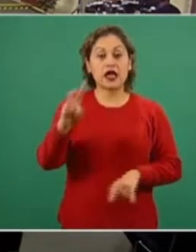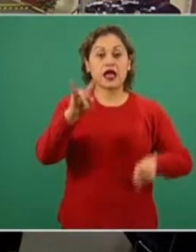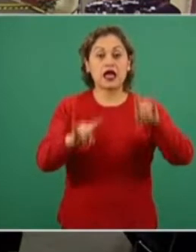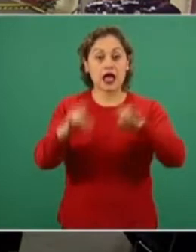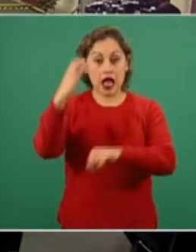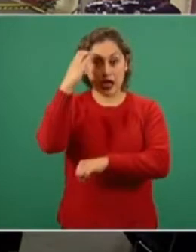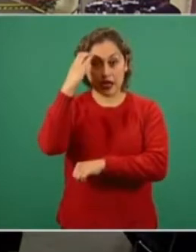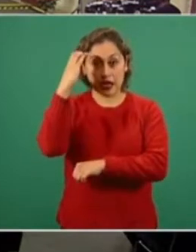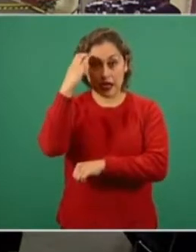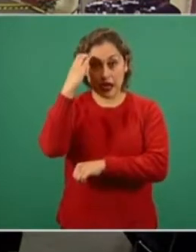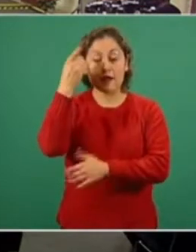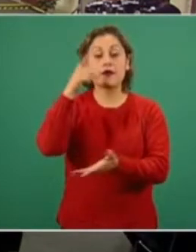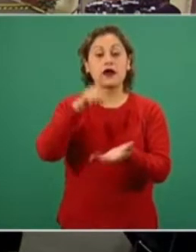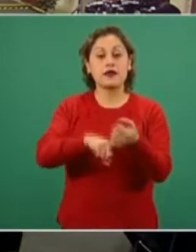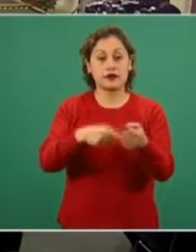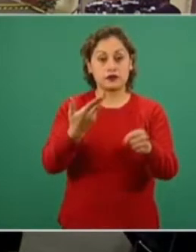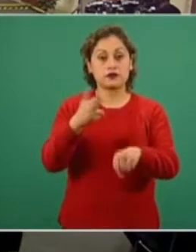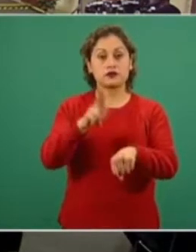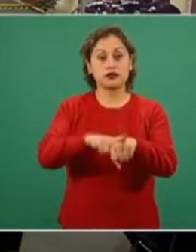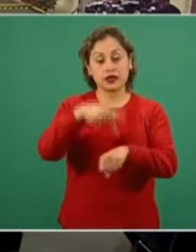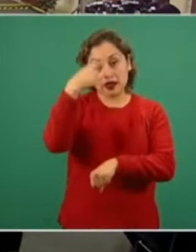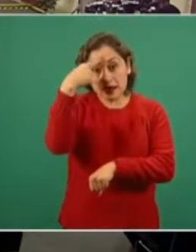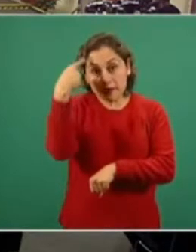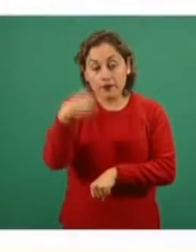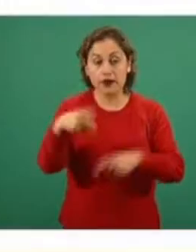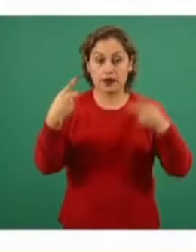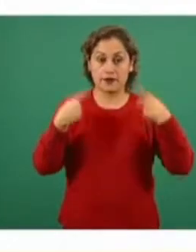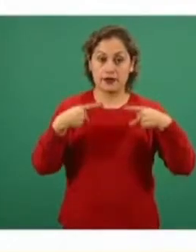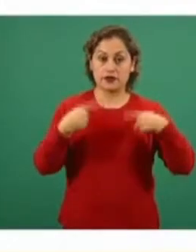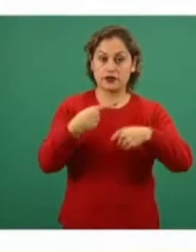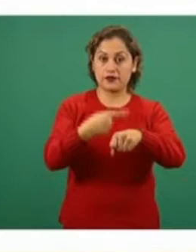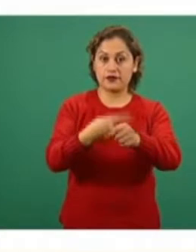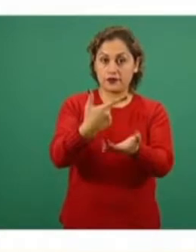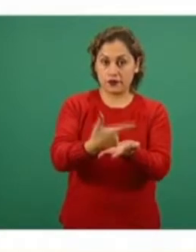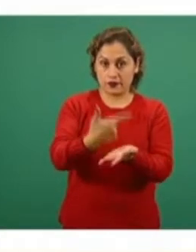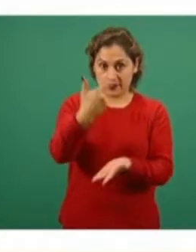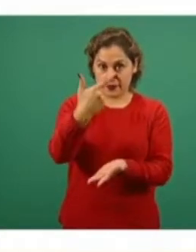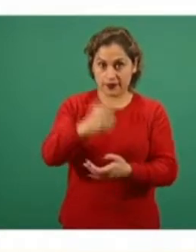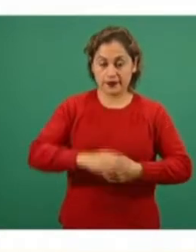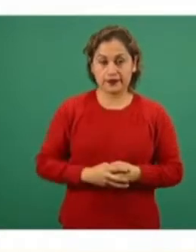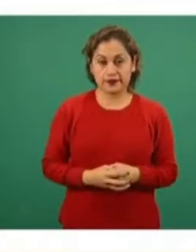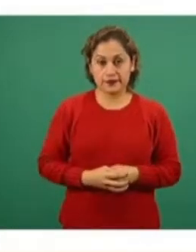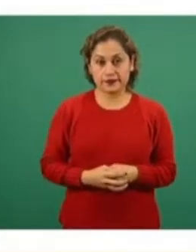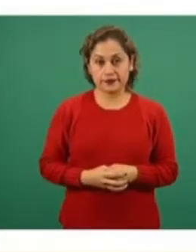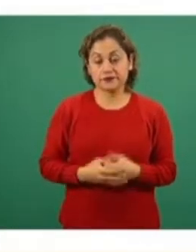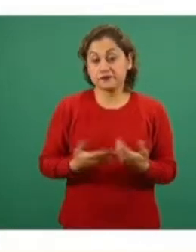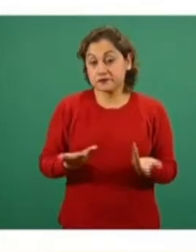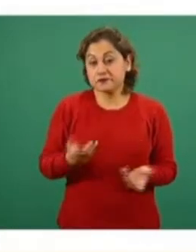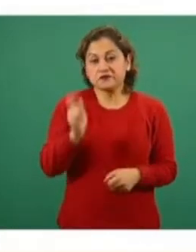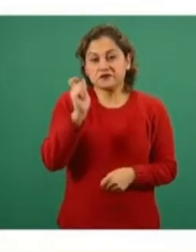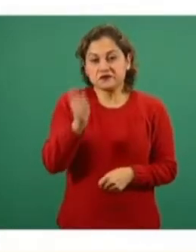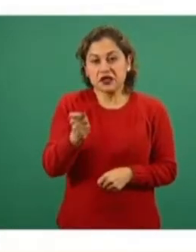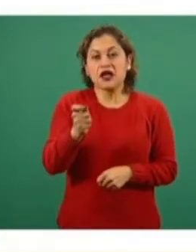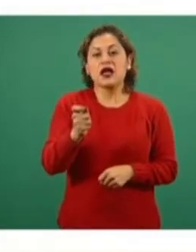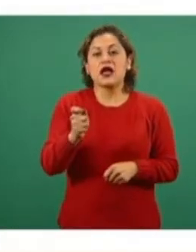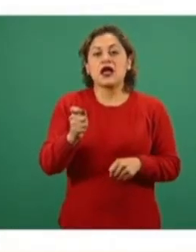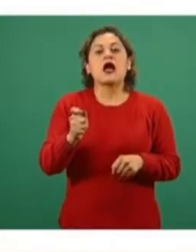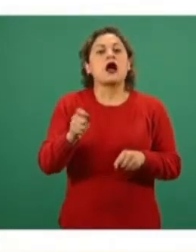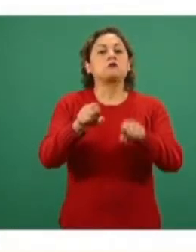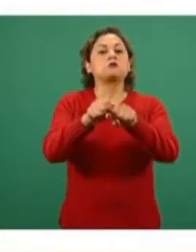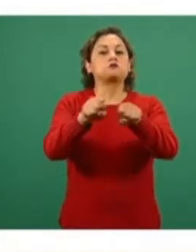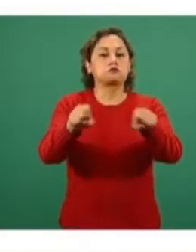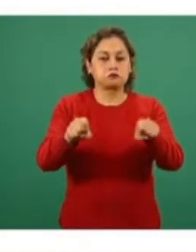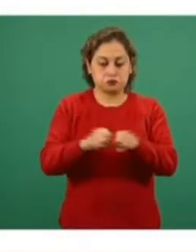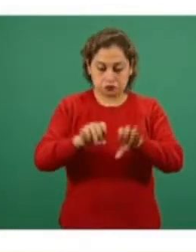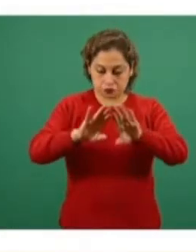están dispuestas para la atención de pacientes críticos, es decir, que además del espacio físico tienen el equipo